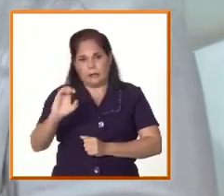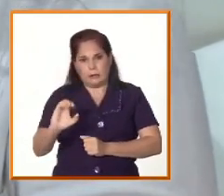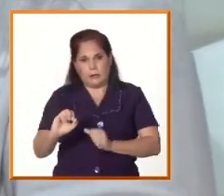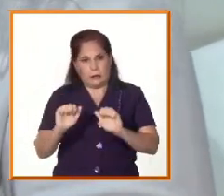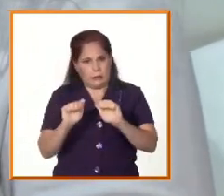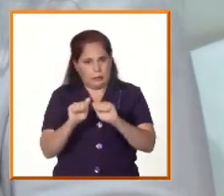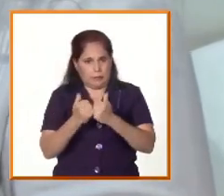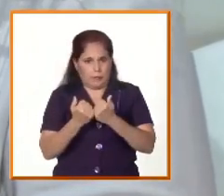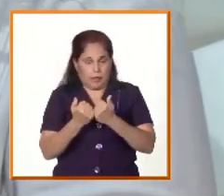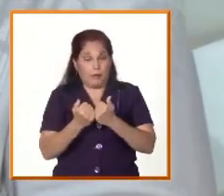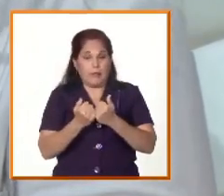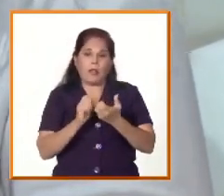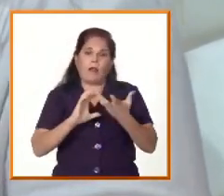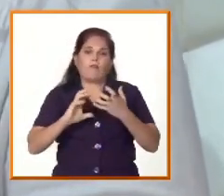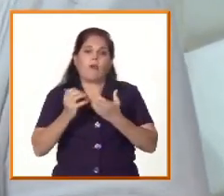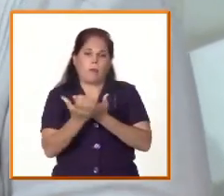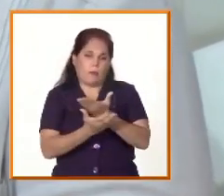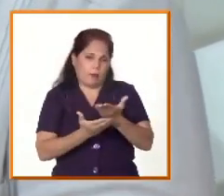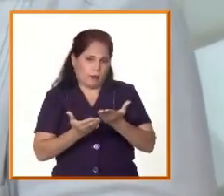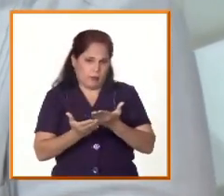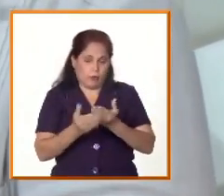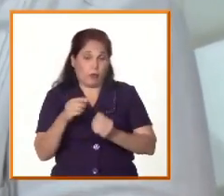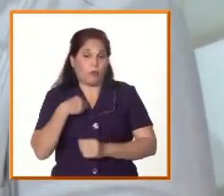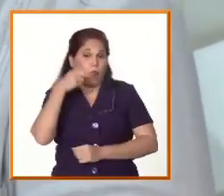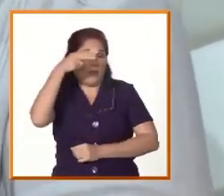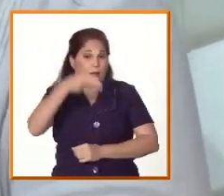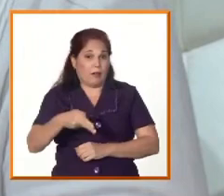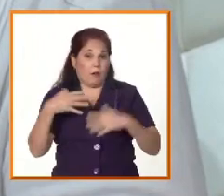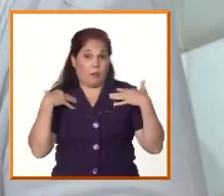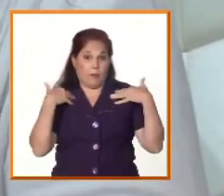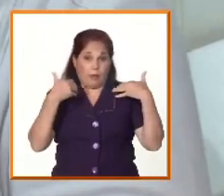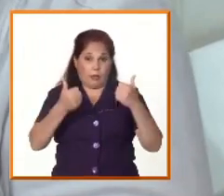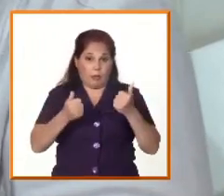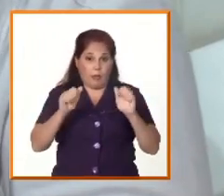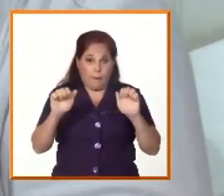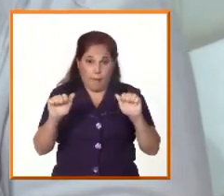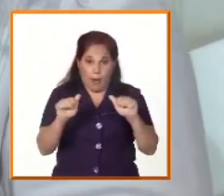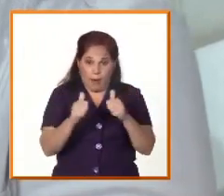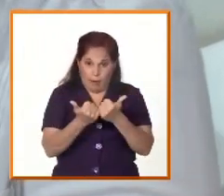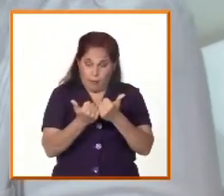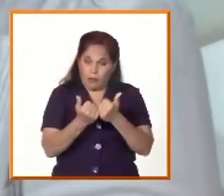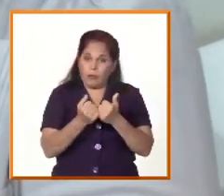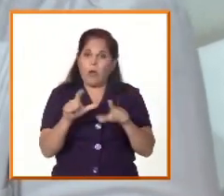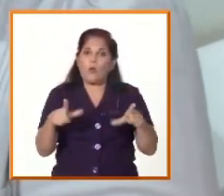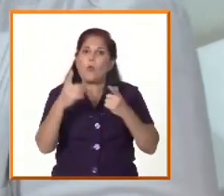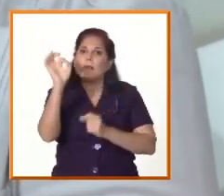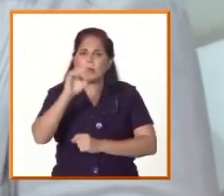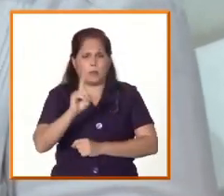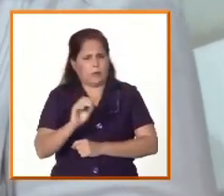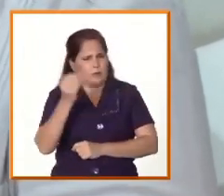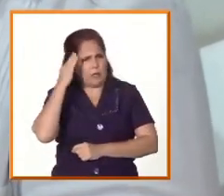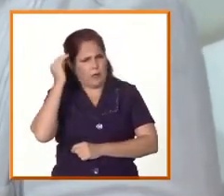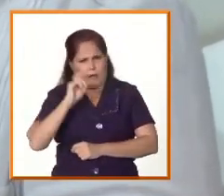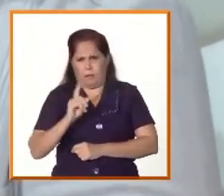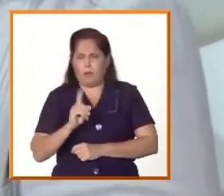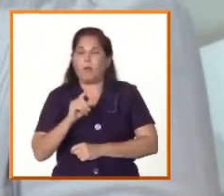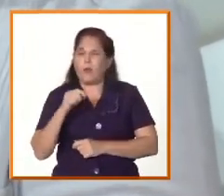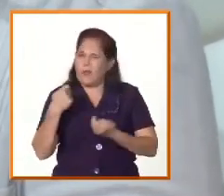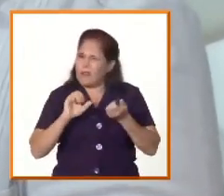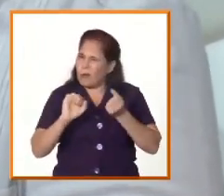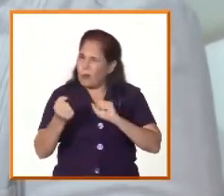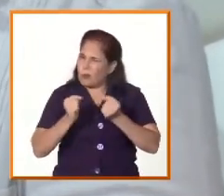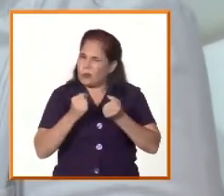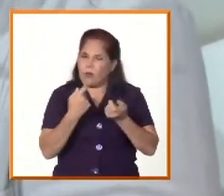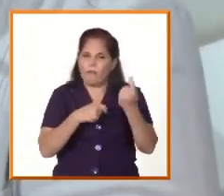forma de gestión le hemos indicado a los directores las panaderías que no quiere decir que se haya cumplido el 100% que tiene que ser controlada la venta